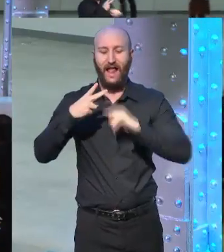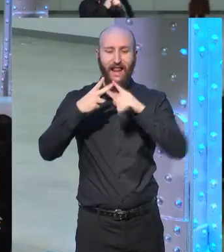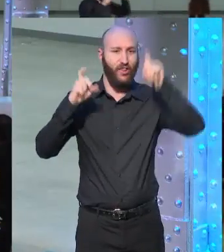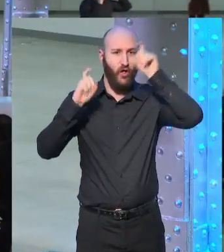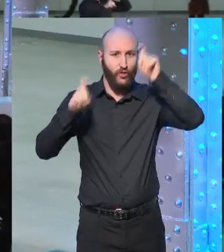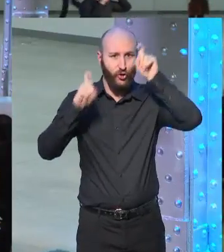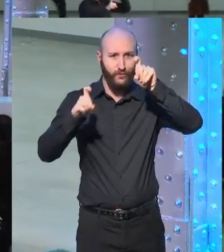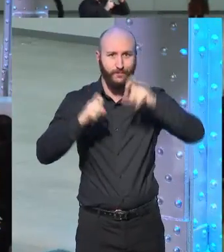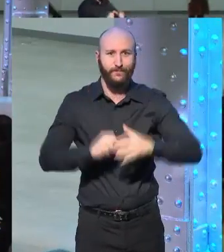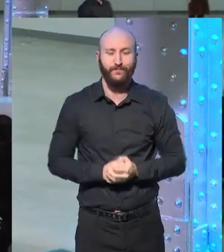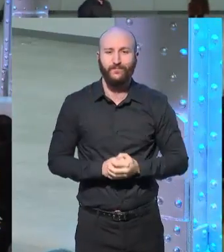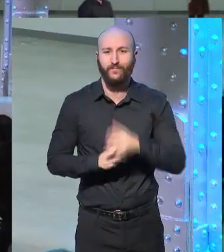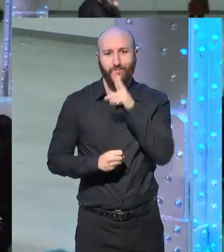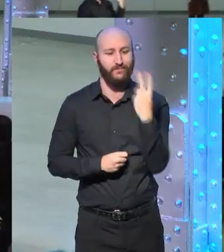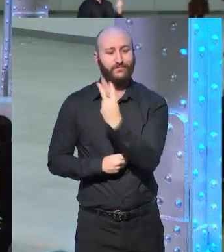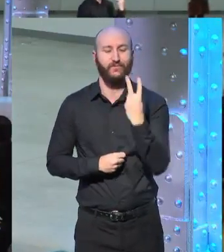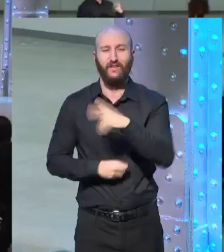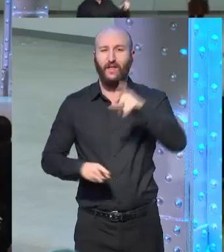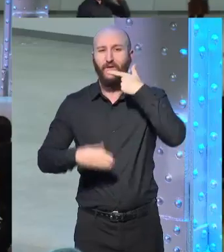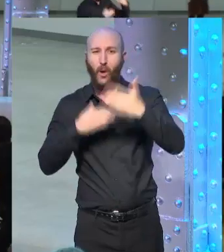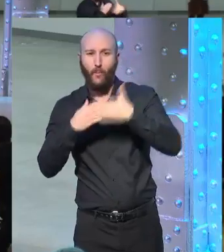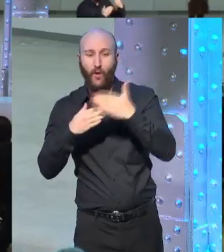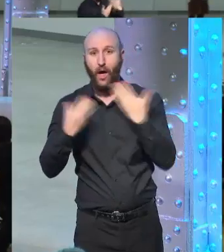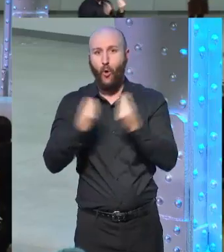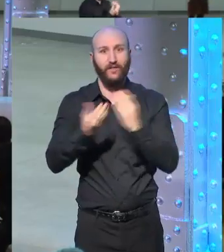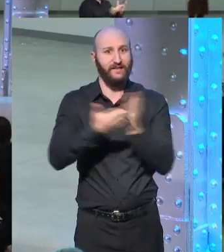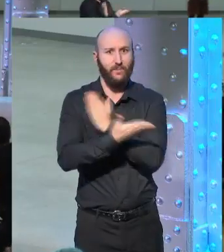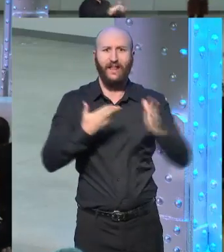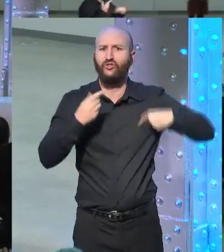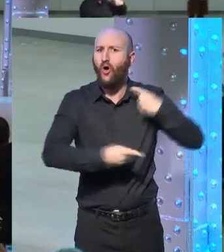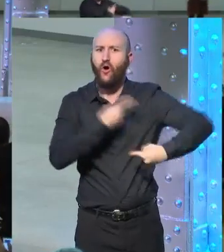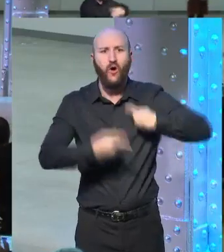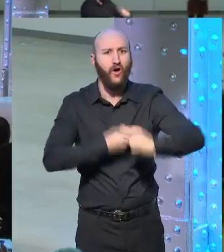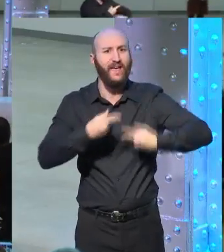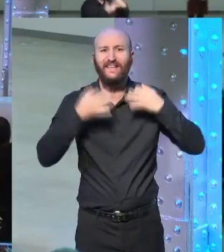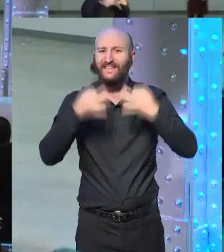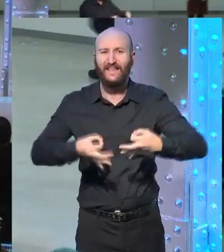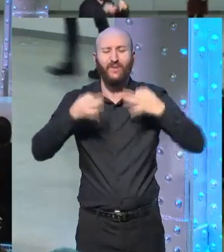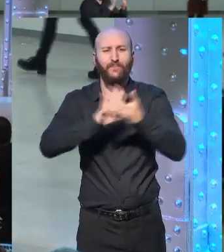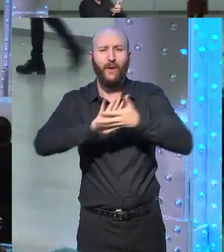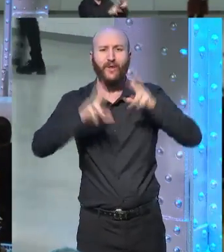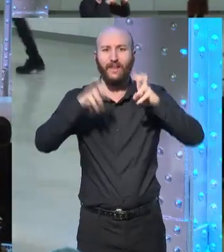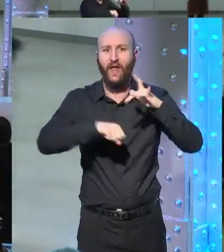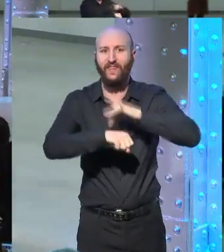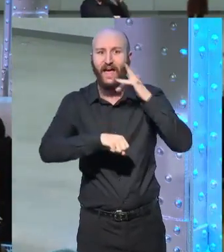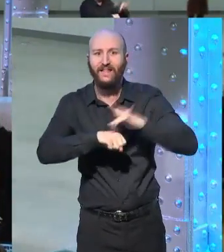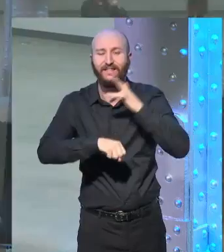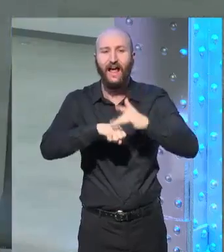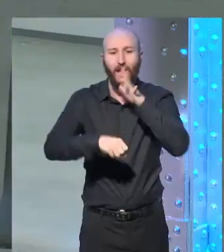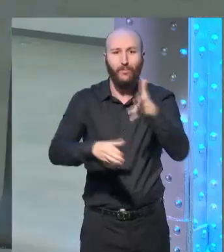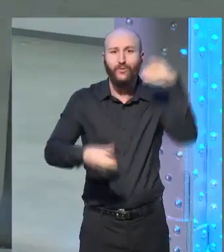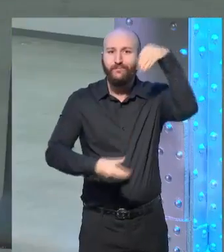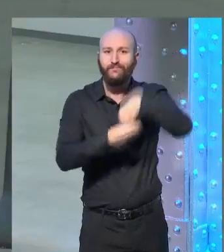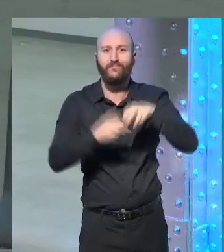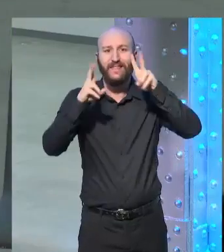educación. Están de moda juntas y por separado. Todos los días oímos hablar del mundo digital por su implicación en el